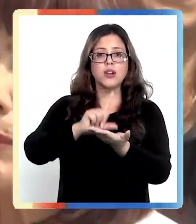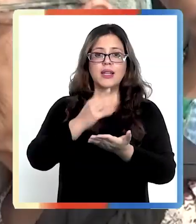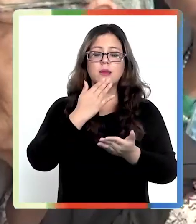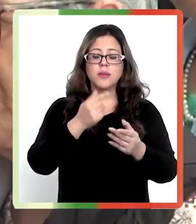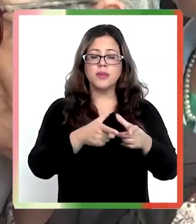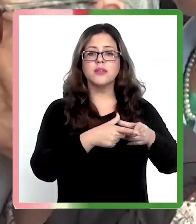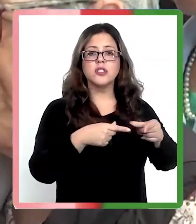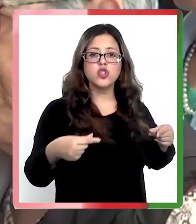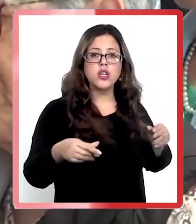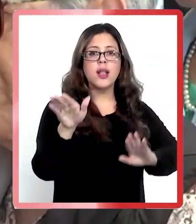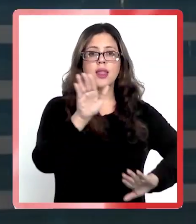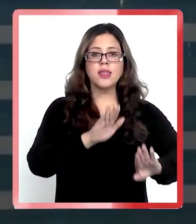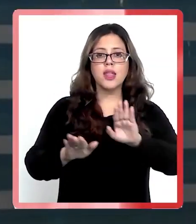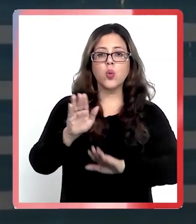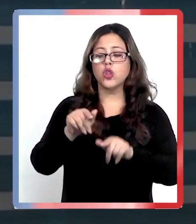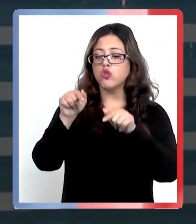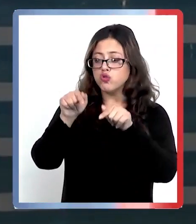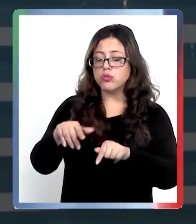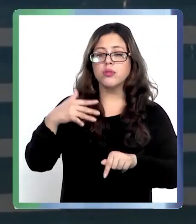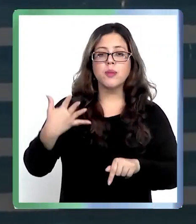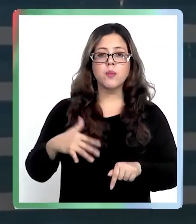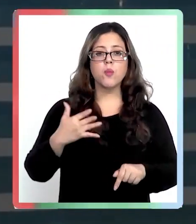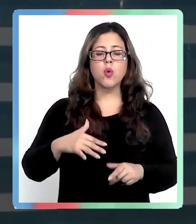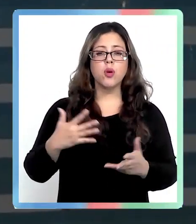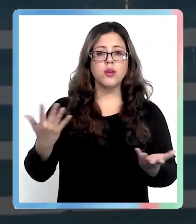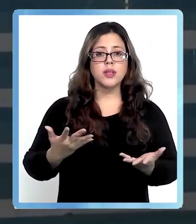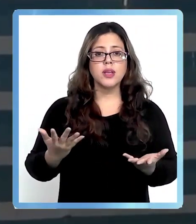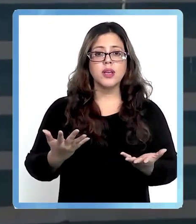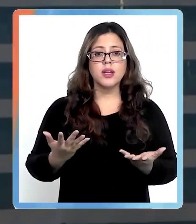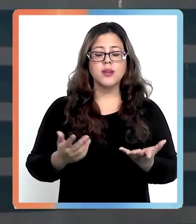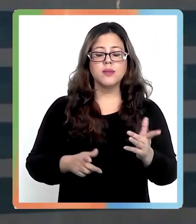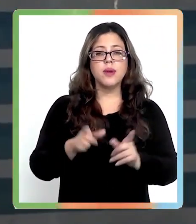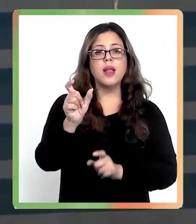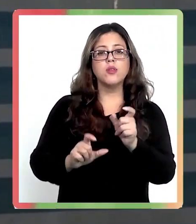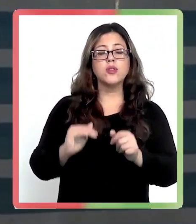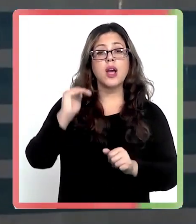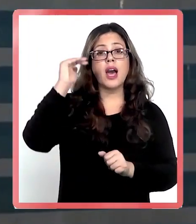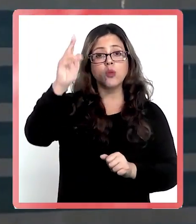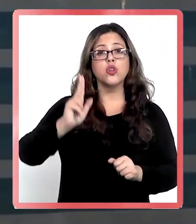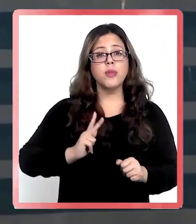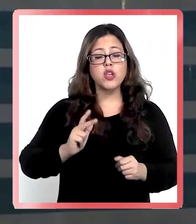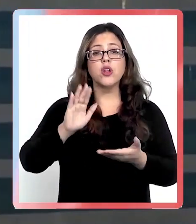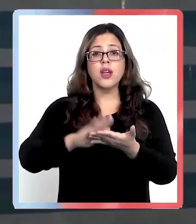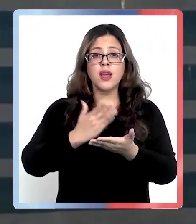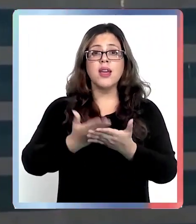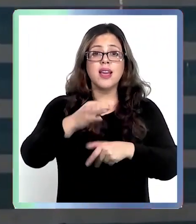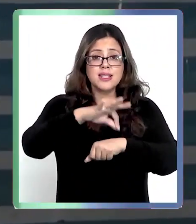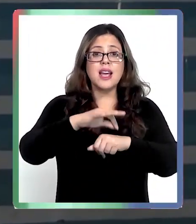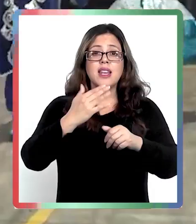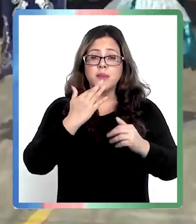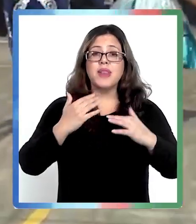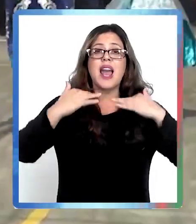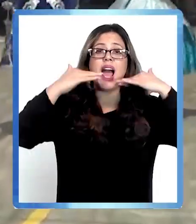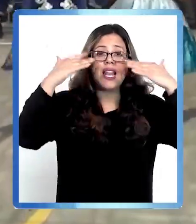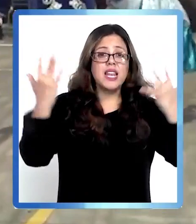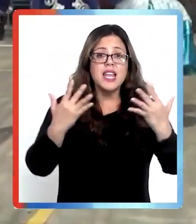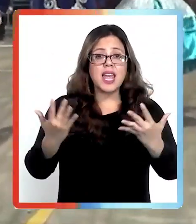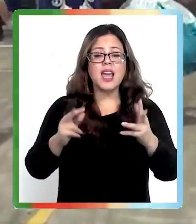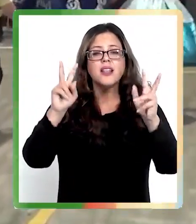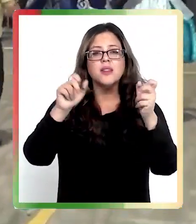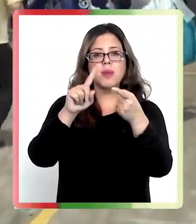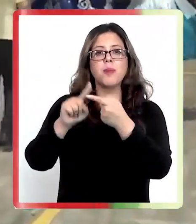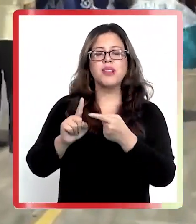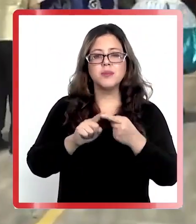local y nacional de cuidado. Lo que es fundamental para que las personas mayores se mantengan sanas y alegres es